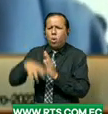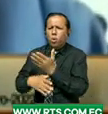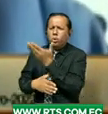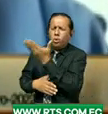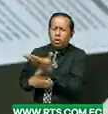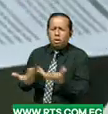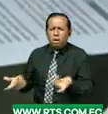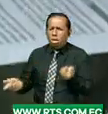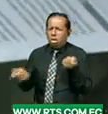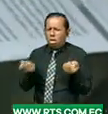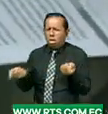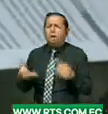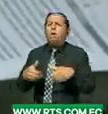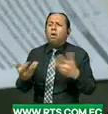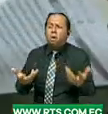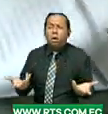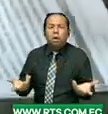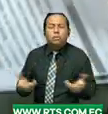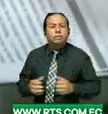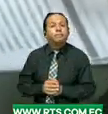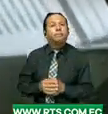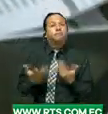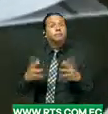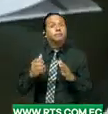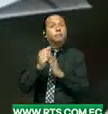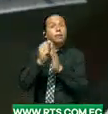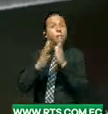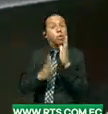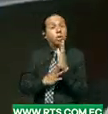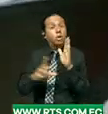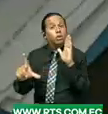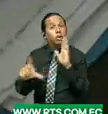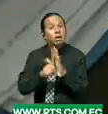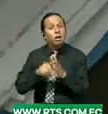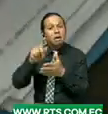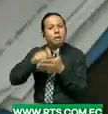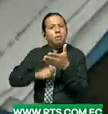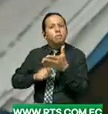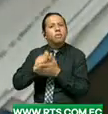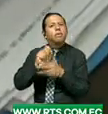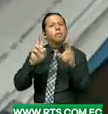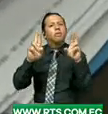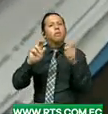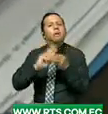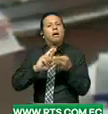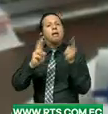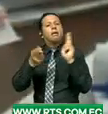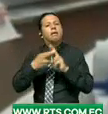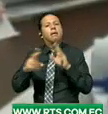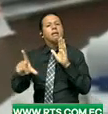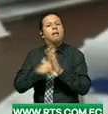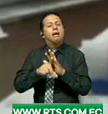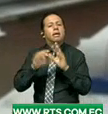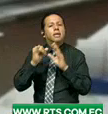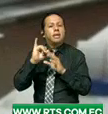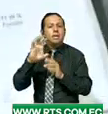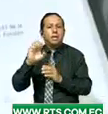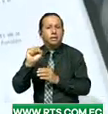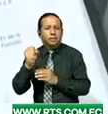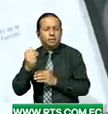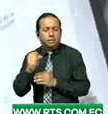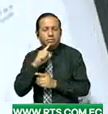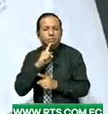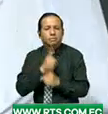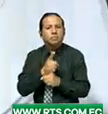IES. Aprobación del proyecto de ley reformatoria a la Ley de Seguridad Social para promover la total transparencia de